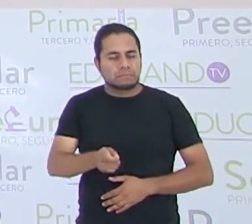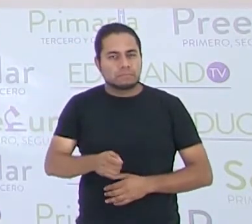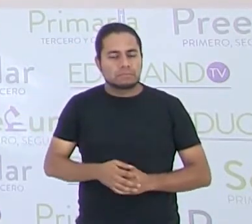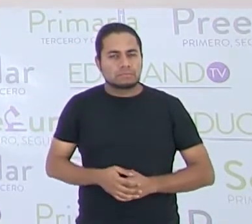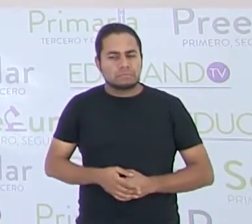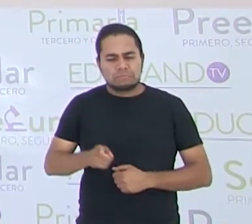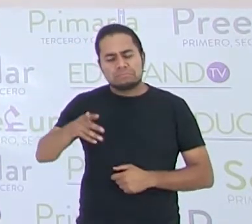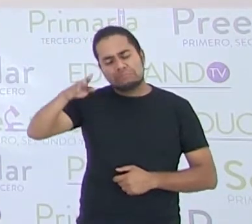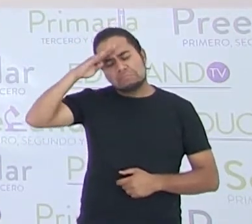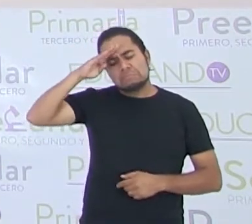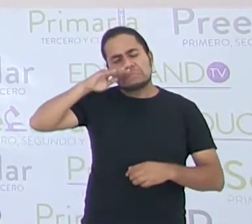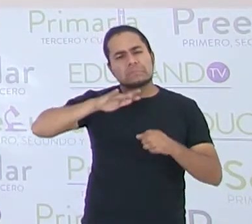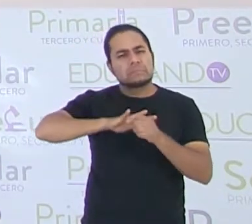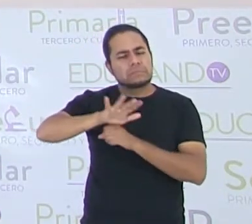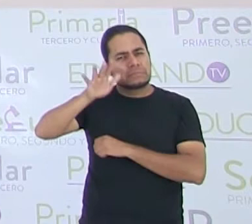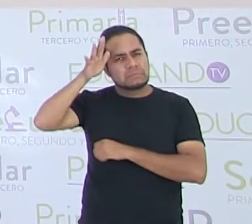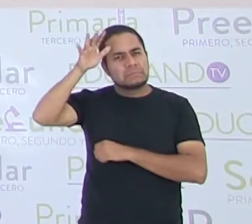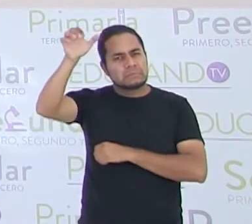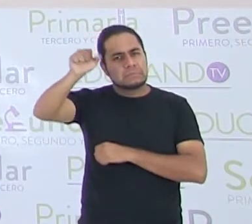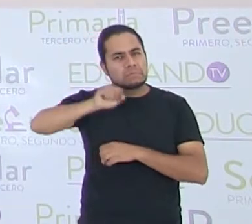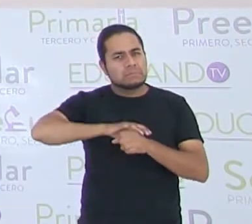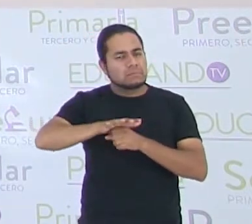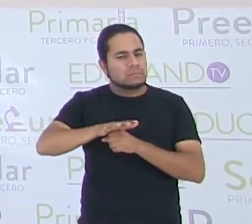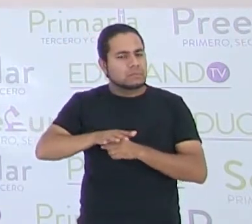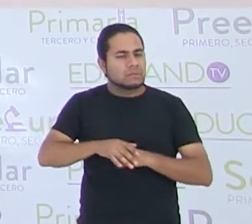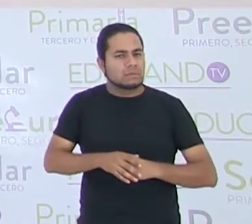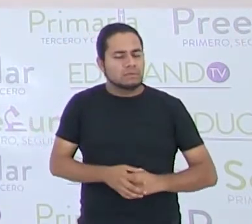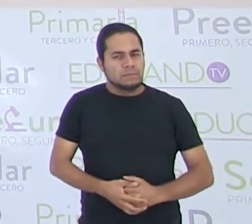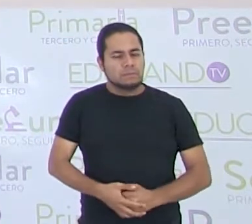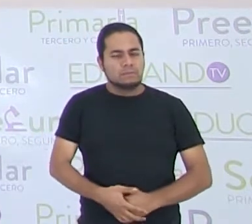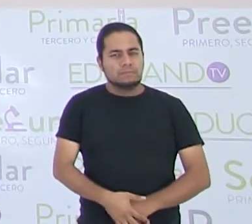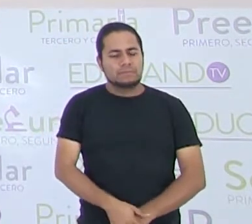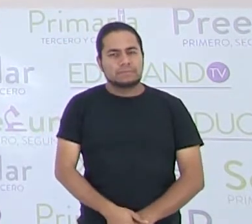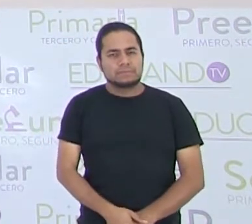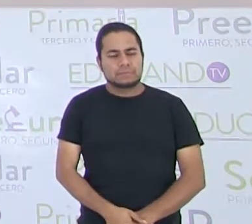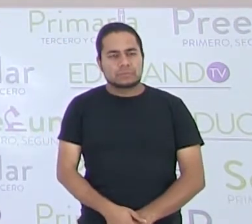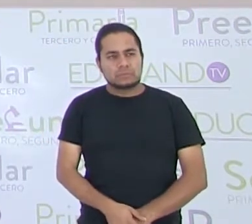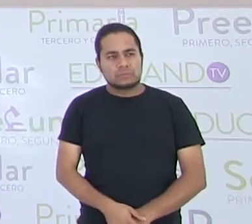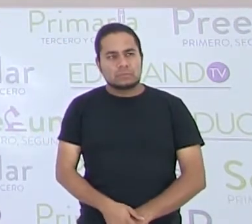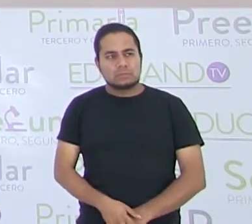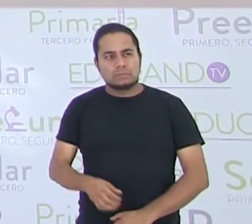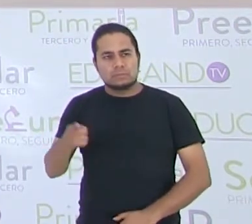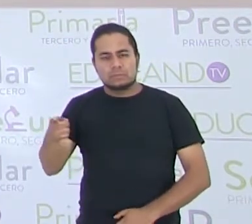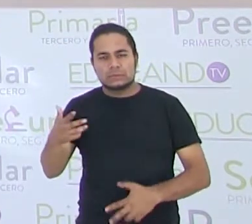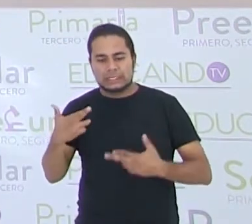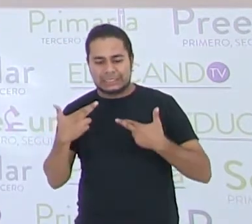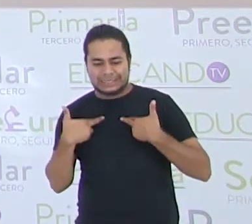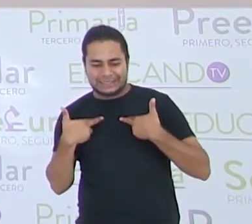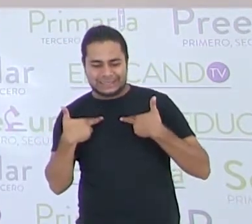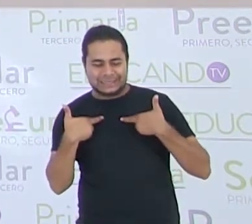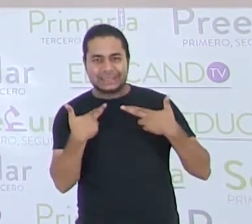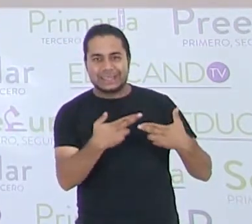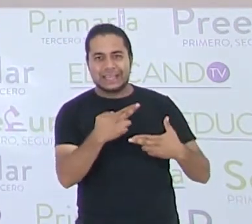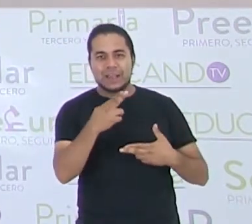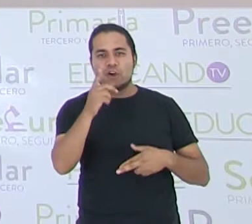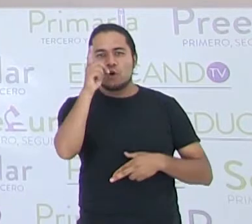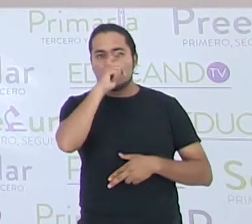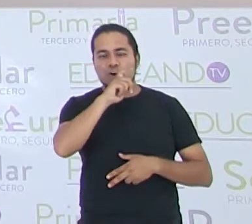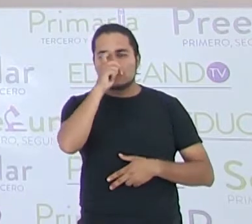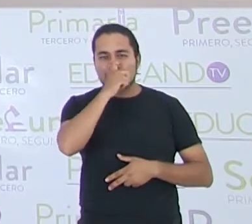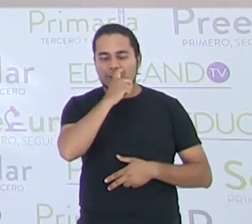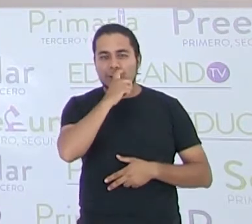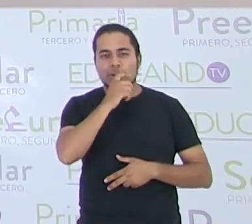¿en qué habrá pensado? Pensó en regalarle un osito de peluche.